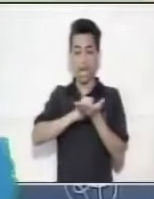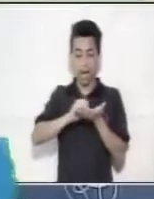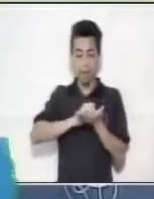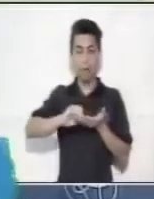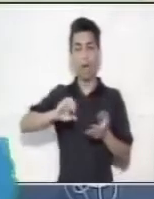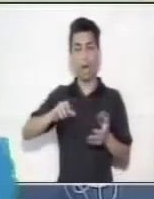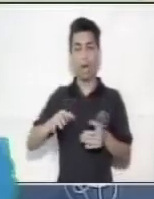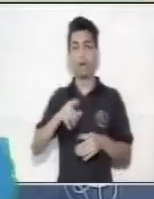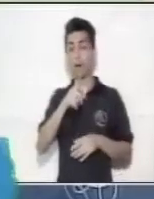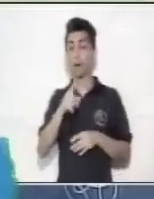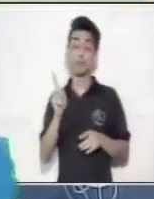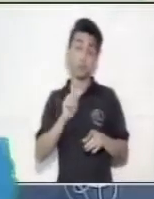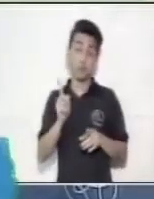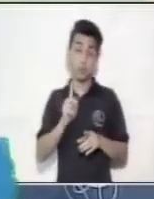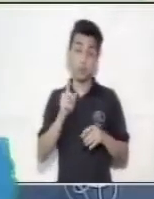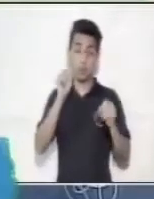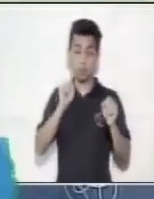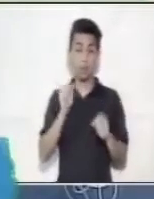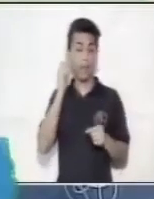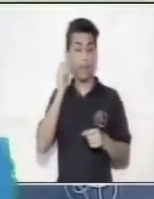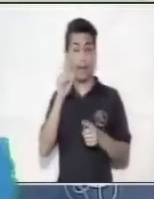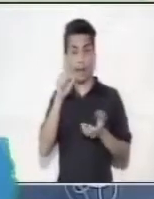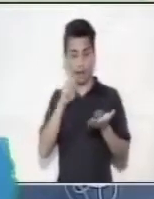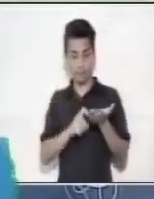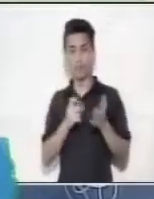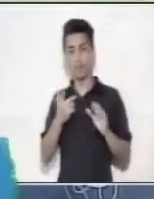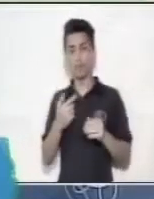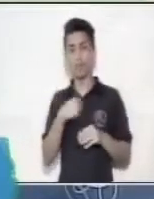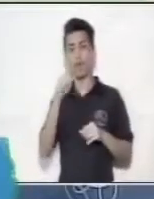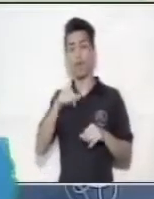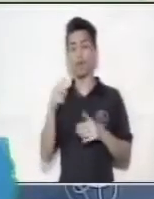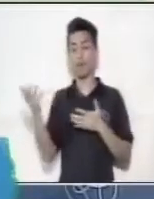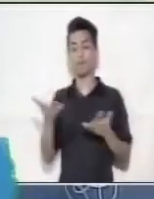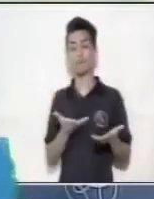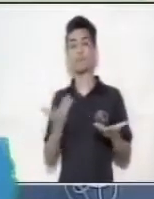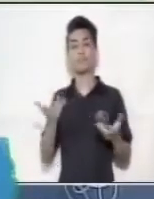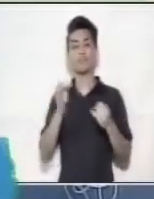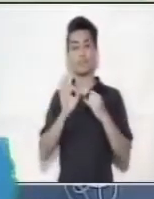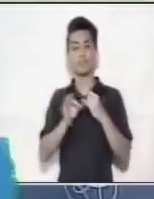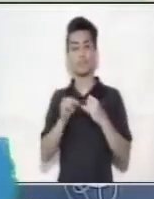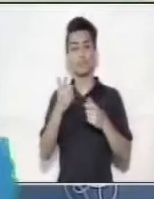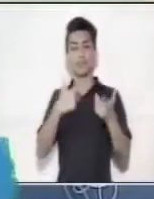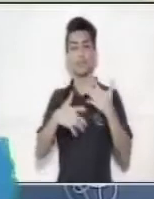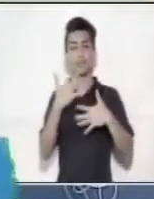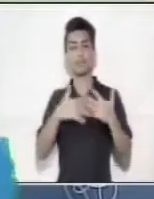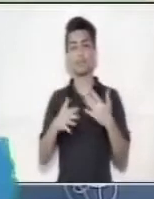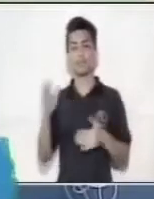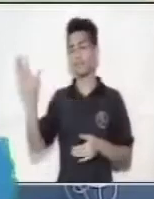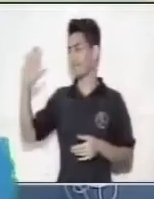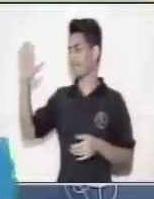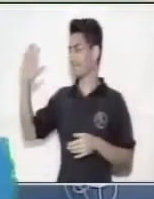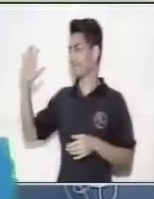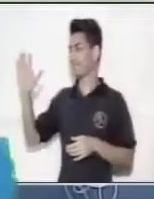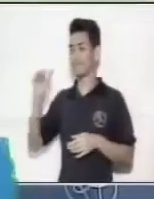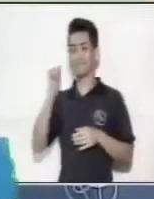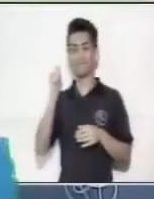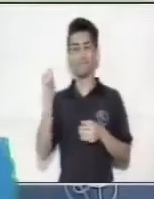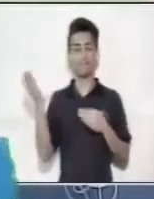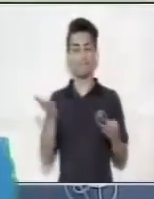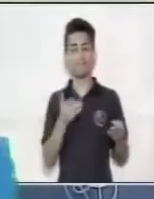alcohol en gel. Y en esta oportunidad, pues le damos la bienvenida a nuestro intérprete de lenguas de señas, Mauricio. ¿Qué tal, Mauricio?